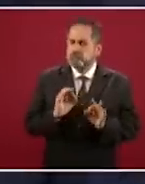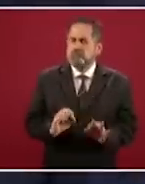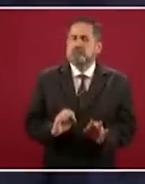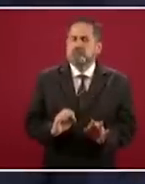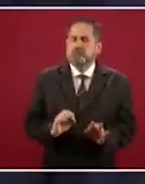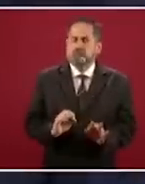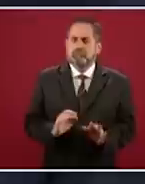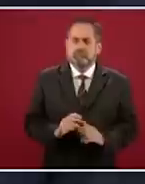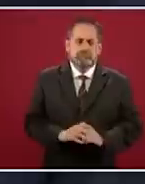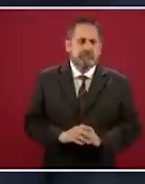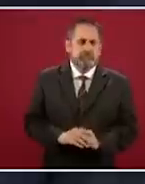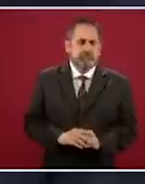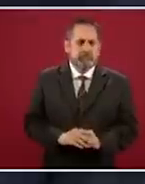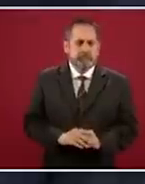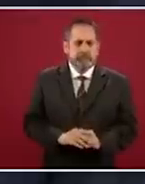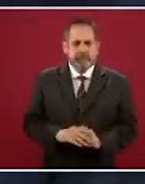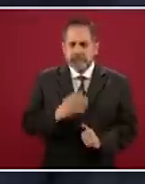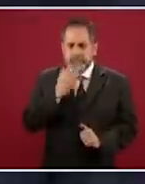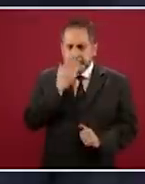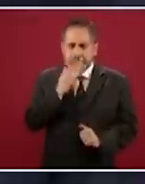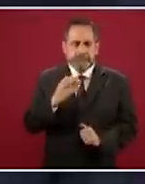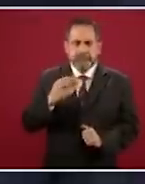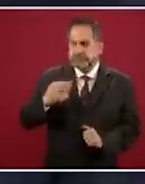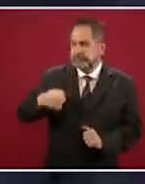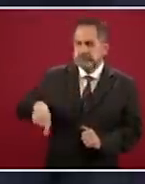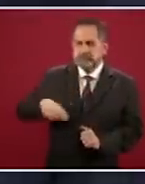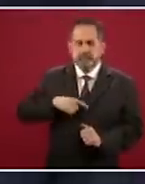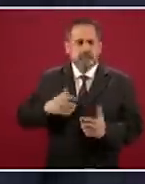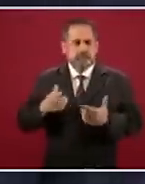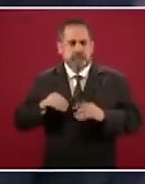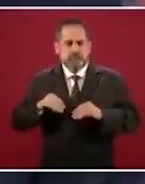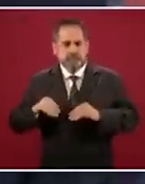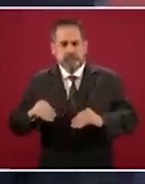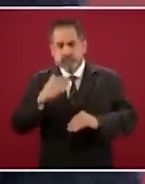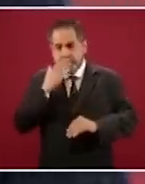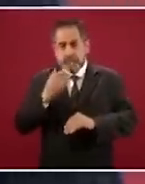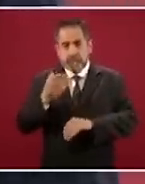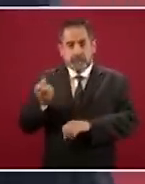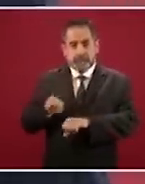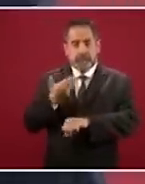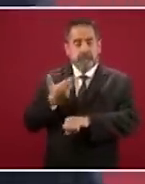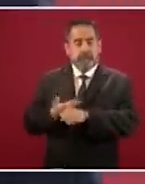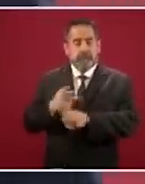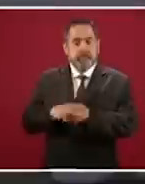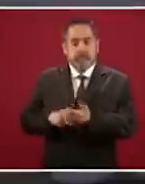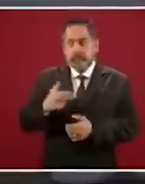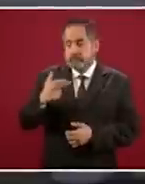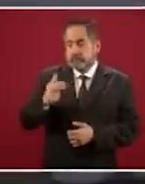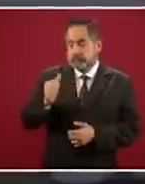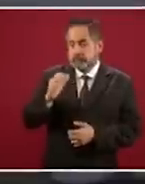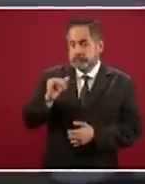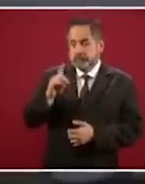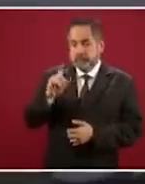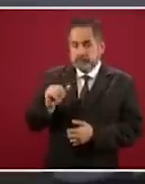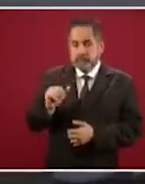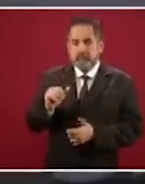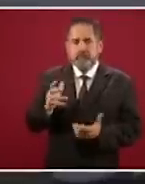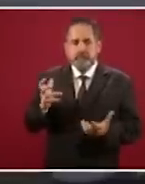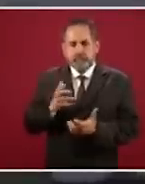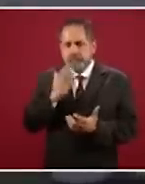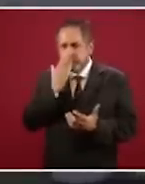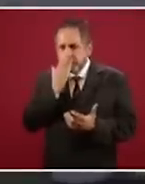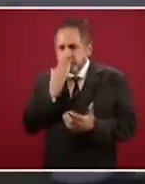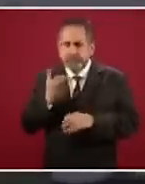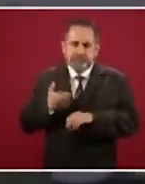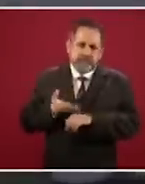sí se ha actuado bien. La Secretaría de Hacienda ha actuado